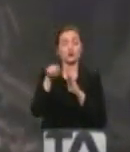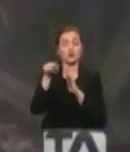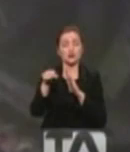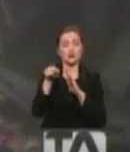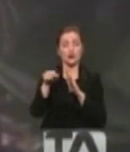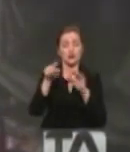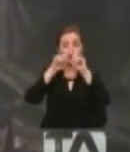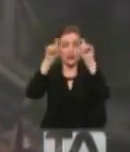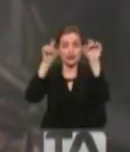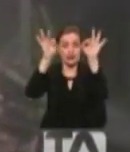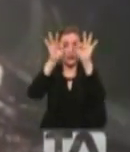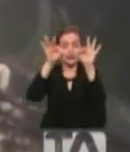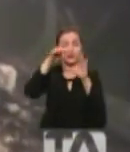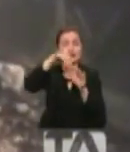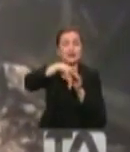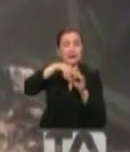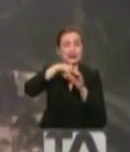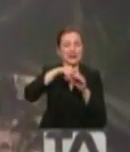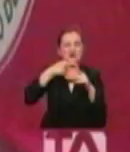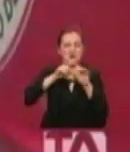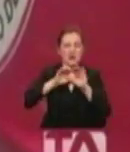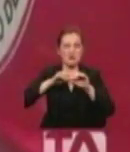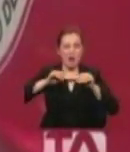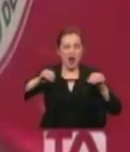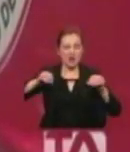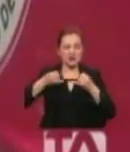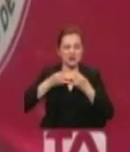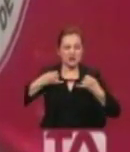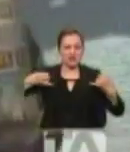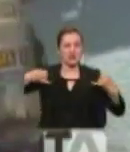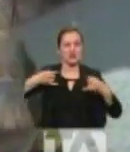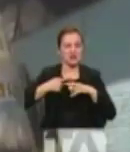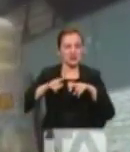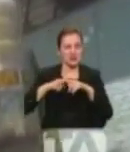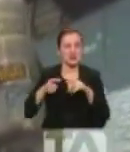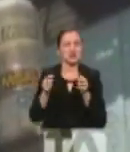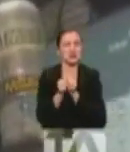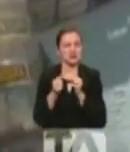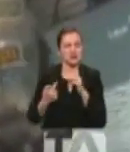almacenamiento, donde se encontraban mangueras, transformadores e insumos.